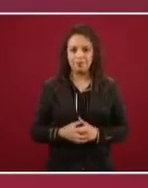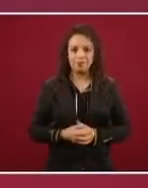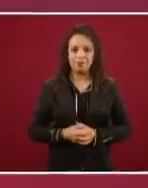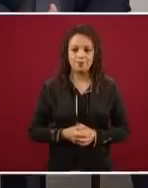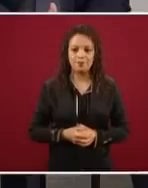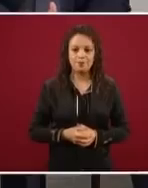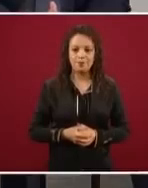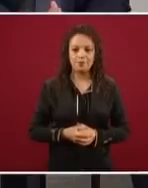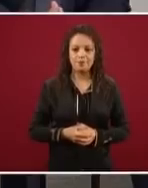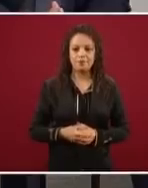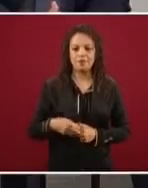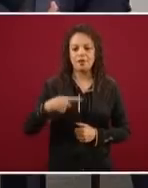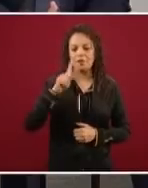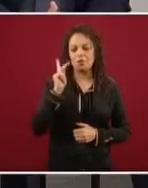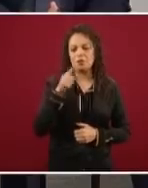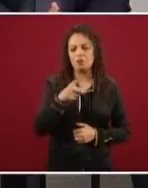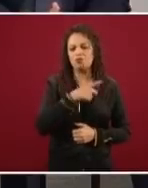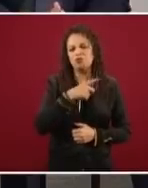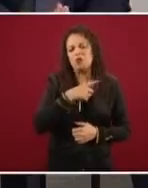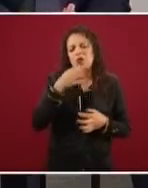y son anuncios